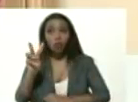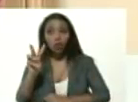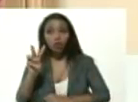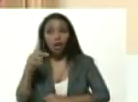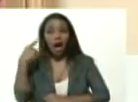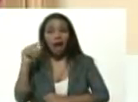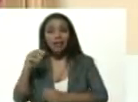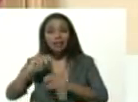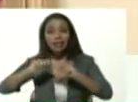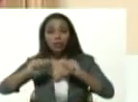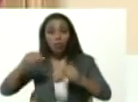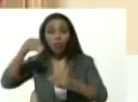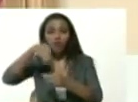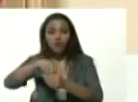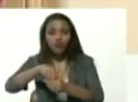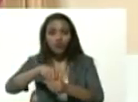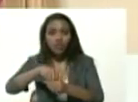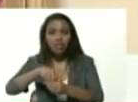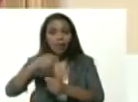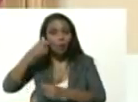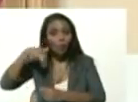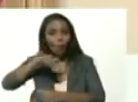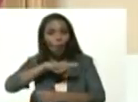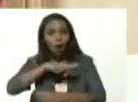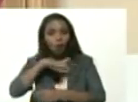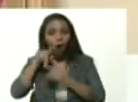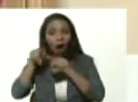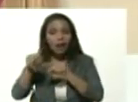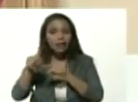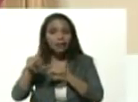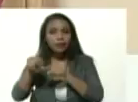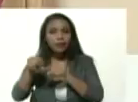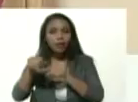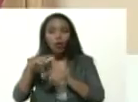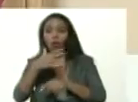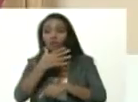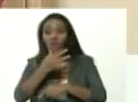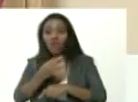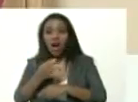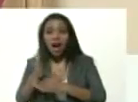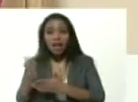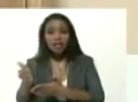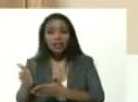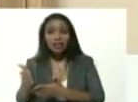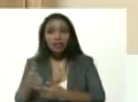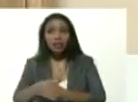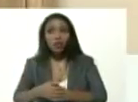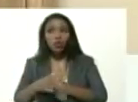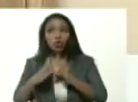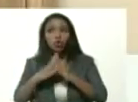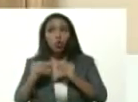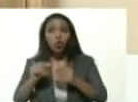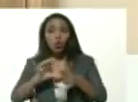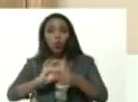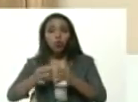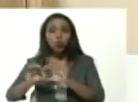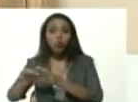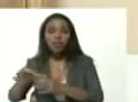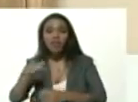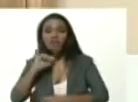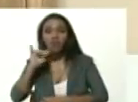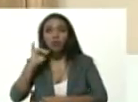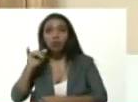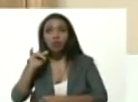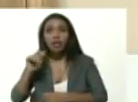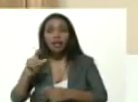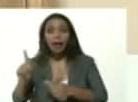territorializados, metidos adentro de la población allí, lo cual facilita, ¿no?, toda la cadena de información desde que